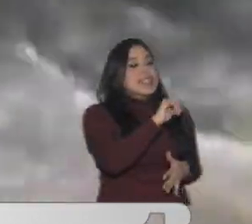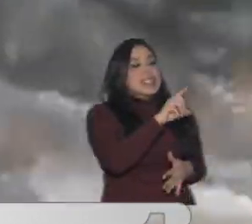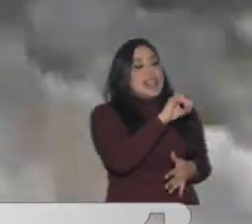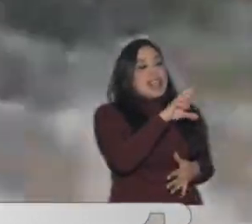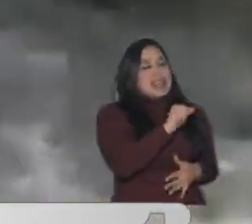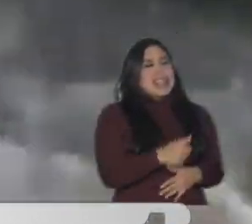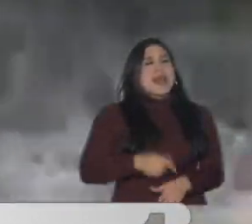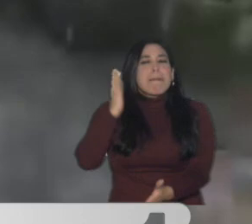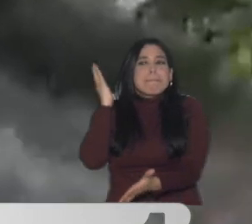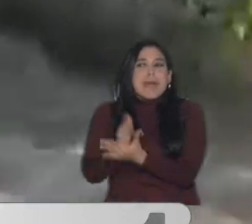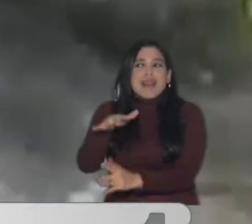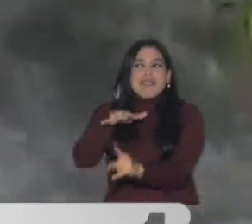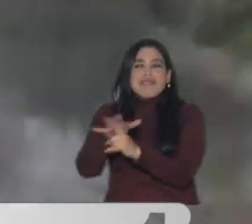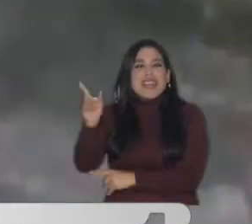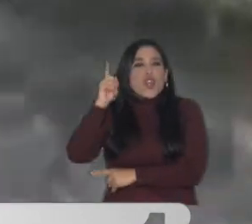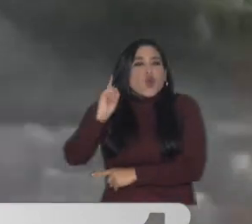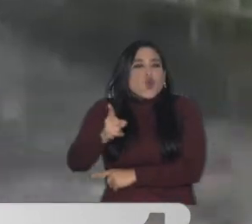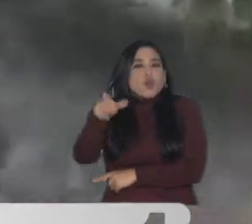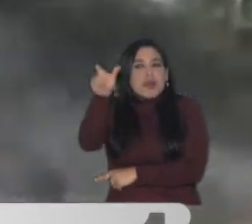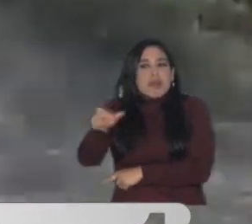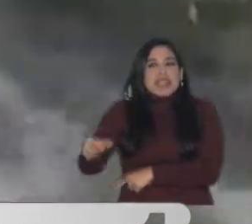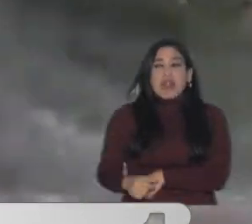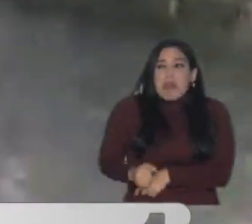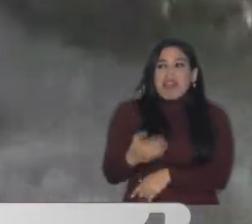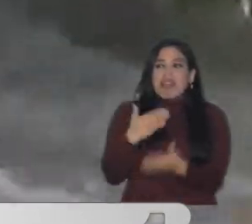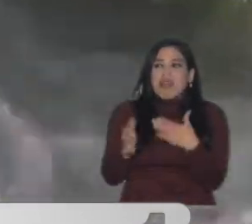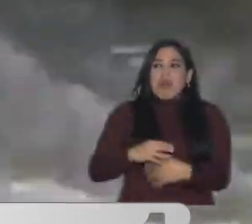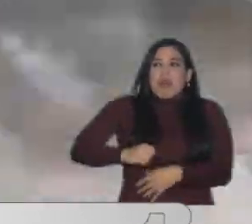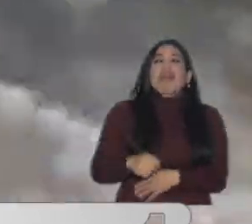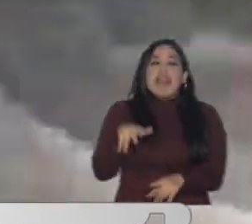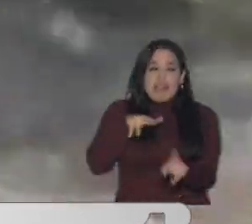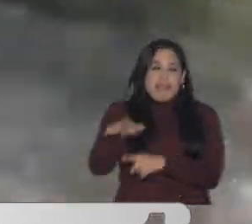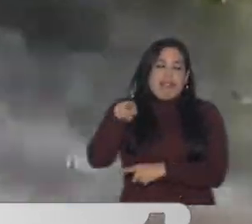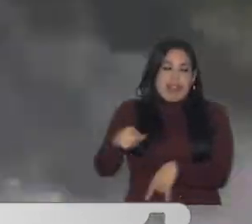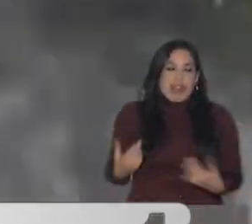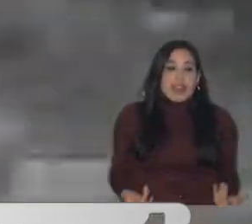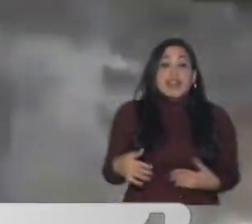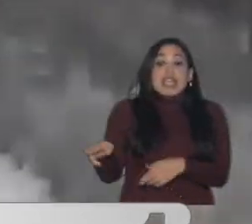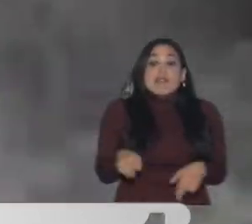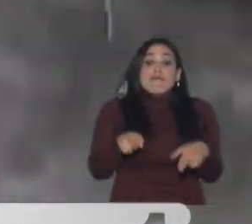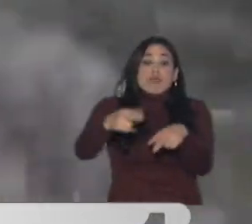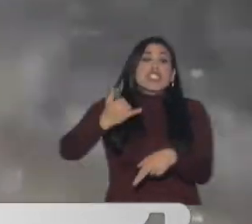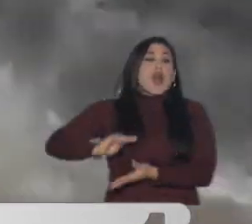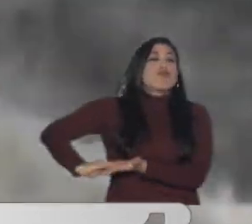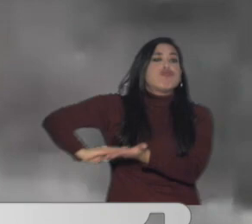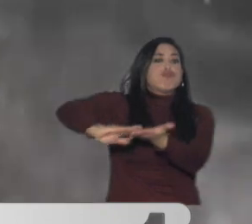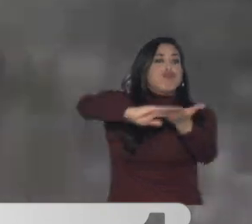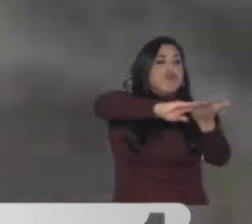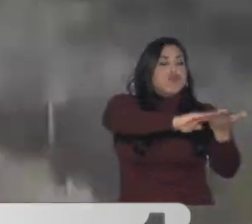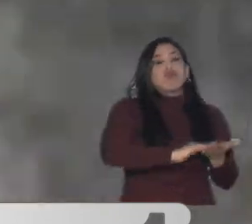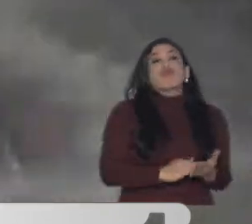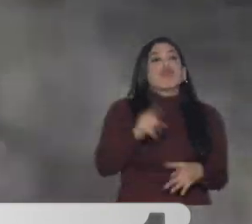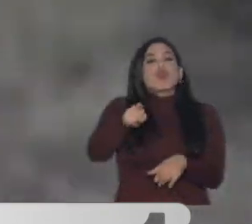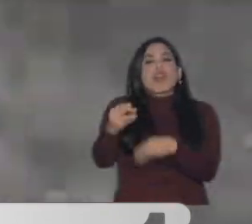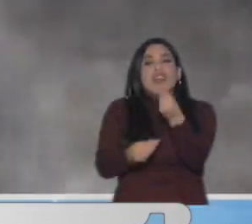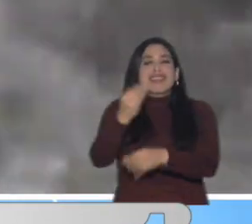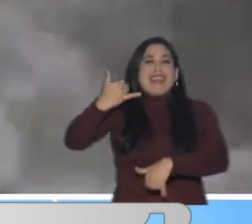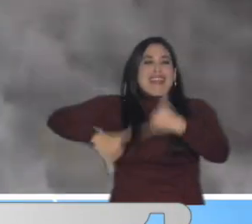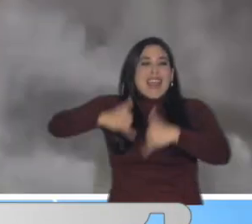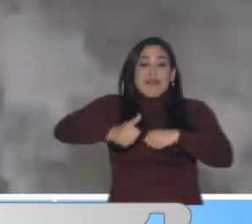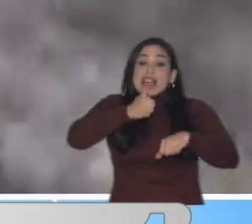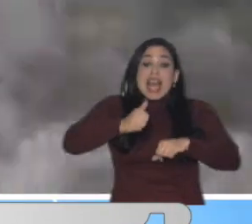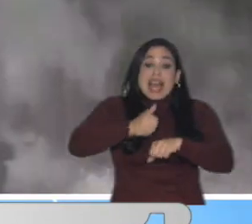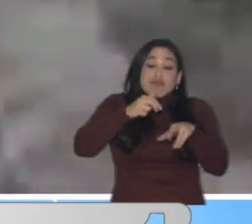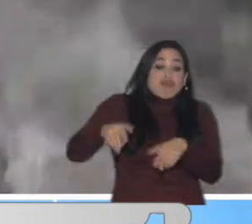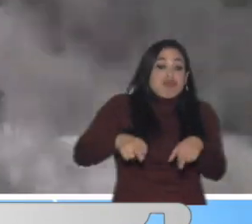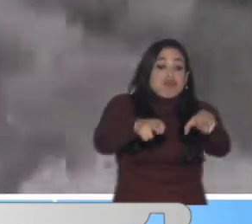de imprudencia, pues en los arroyos, pues ya esta zona está canalizada y los jóvenes jugando en la parte